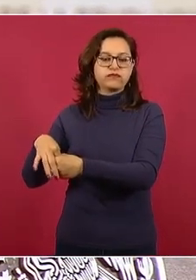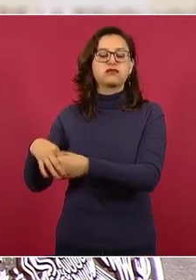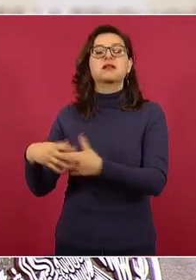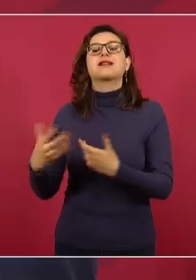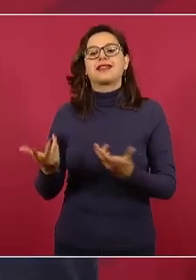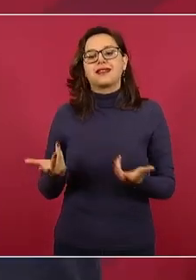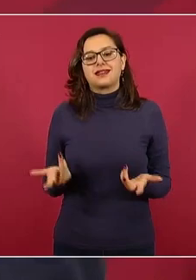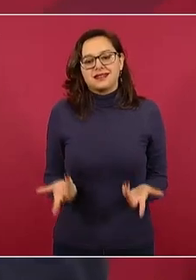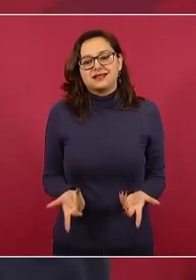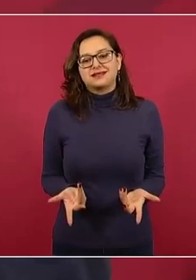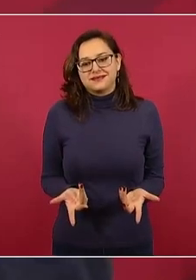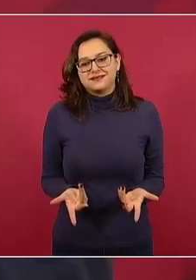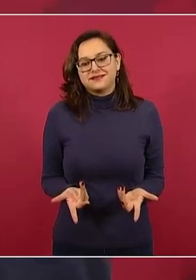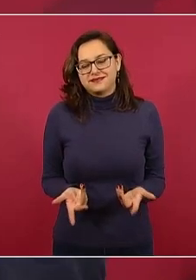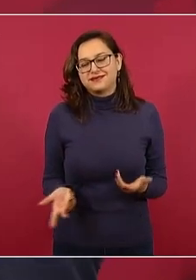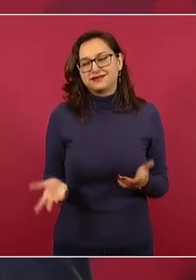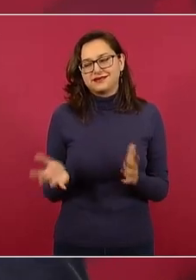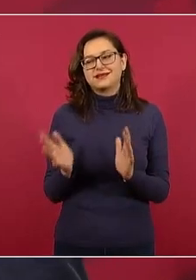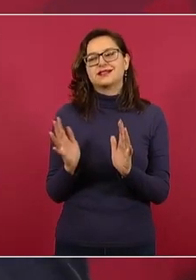Entonces,